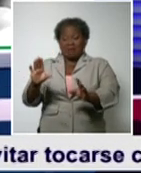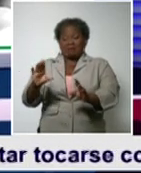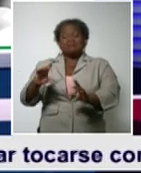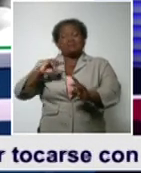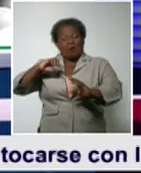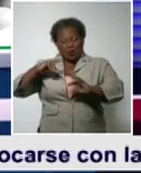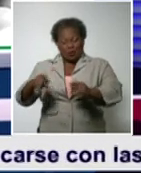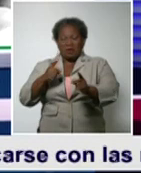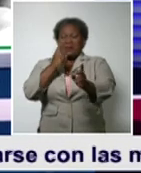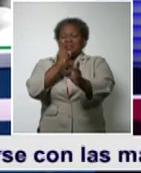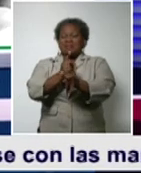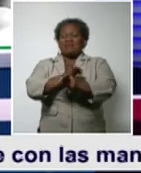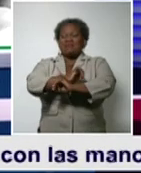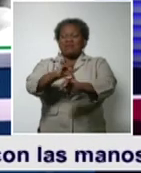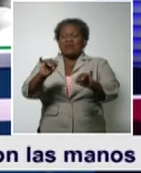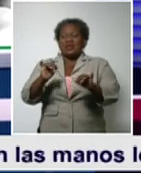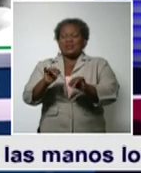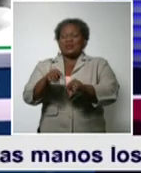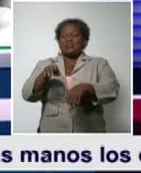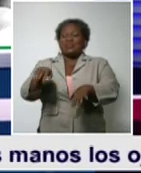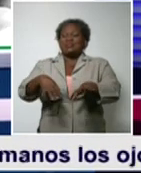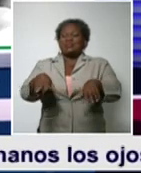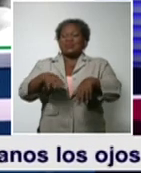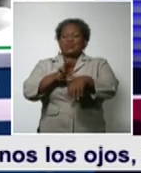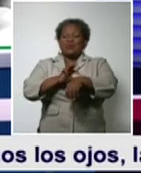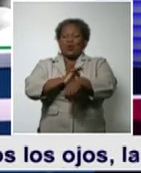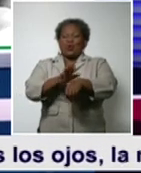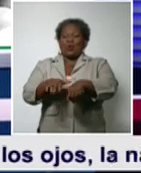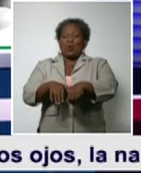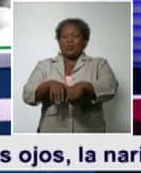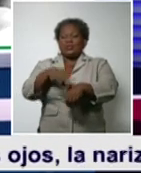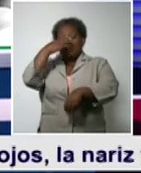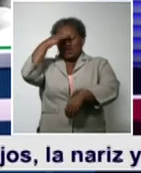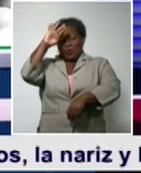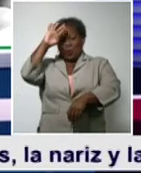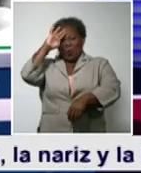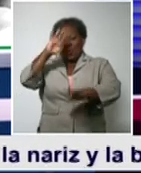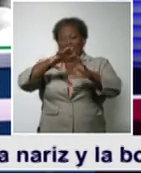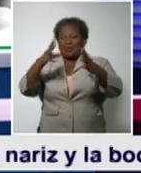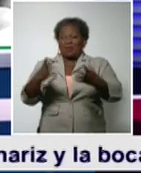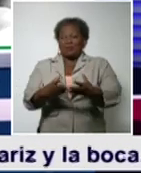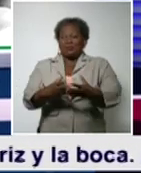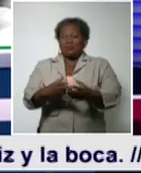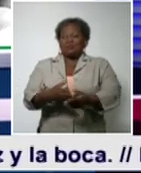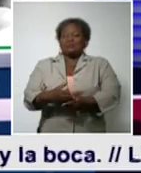más información sobre la situación epidemiológica de Cuba y el mundo.